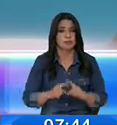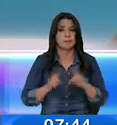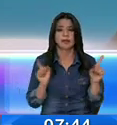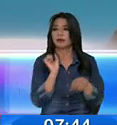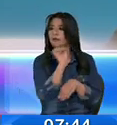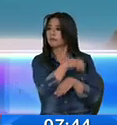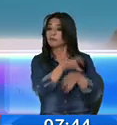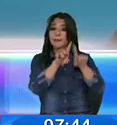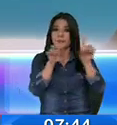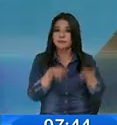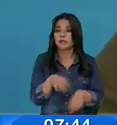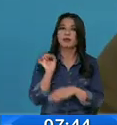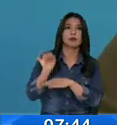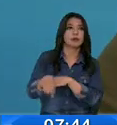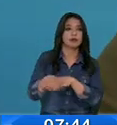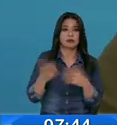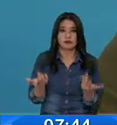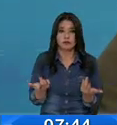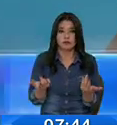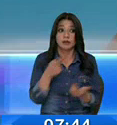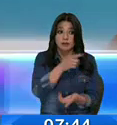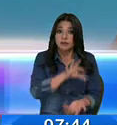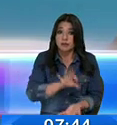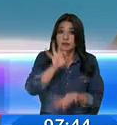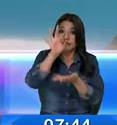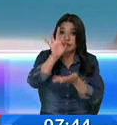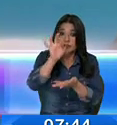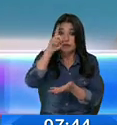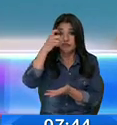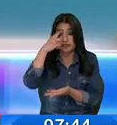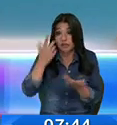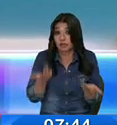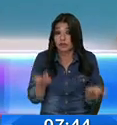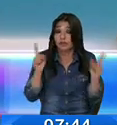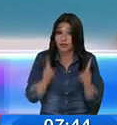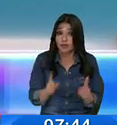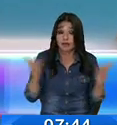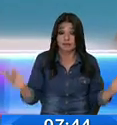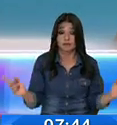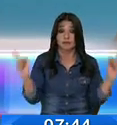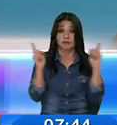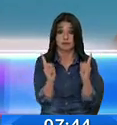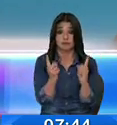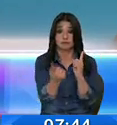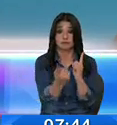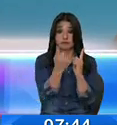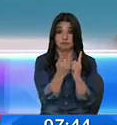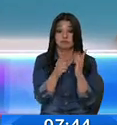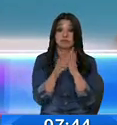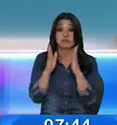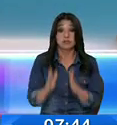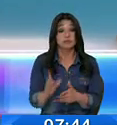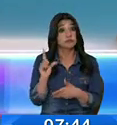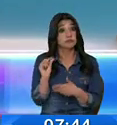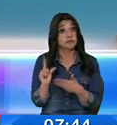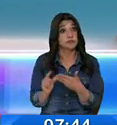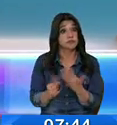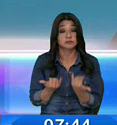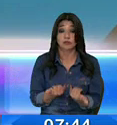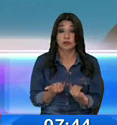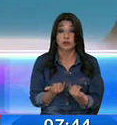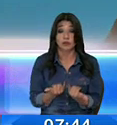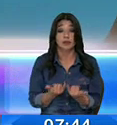desde el sector empresarial con los que son representantes el gobierno no se olvide que el ministro de finanzas actual